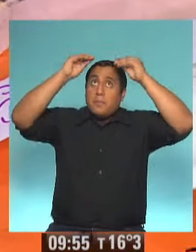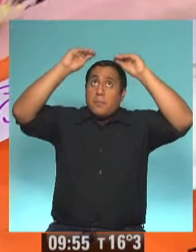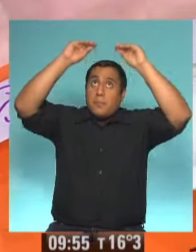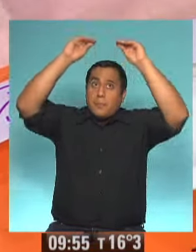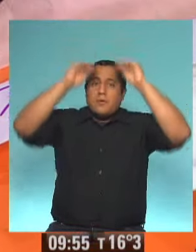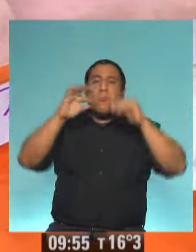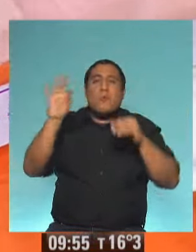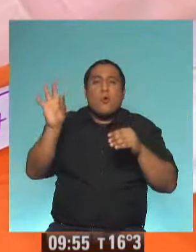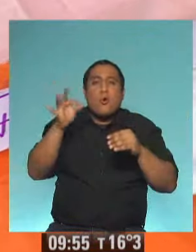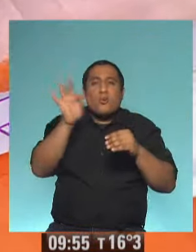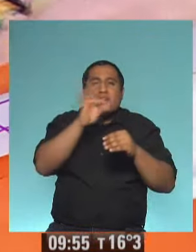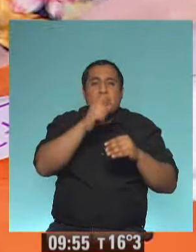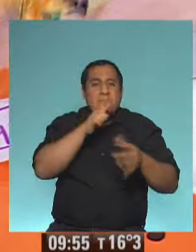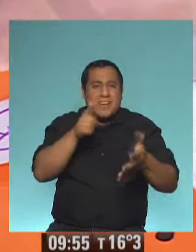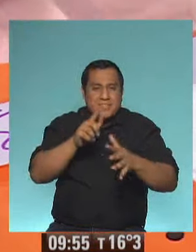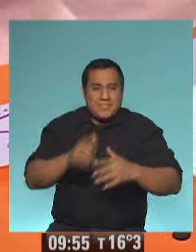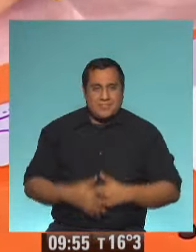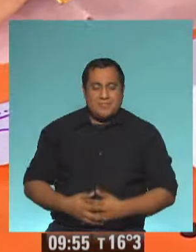bien.